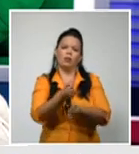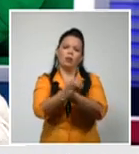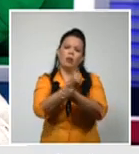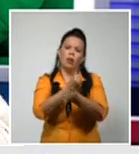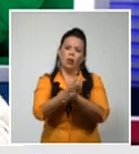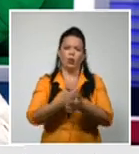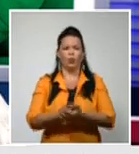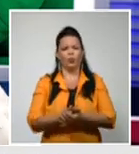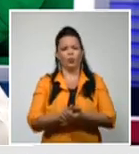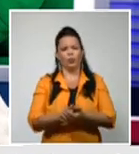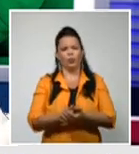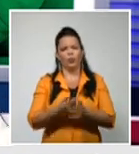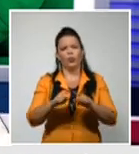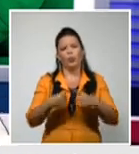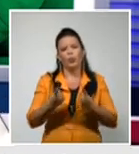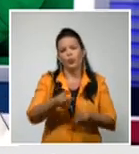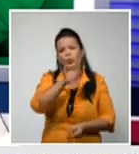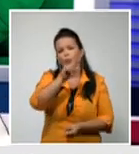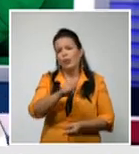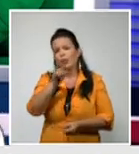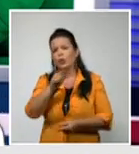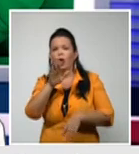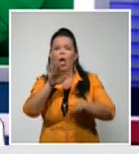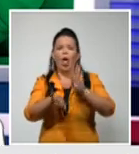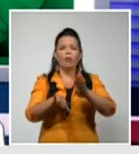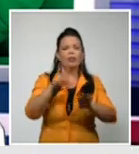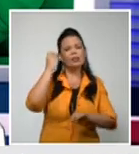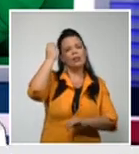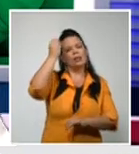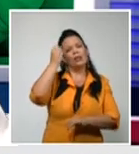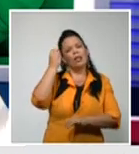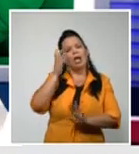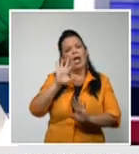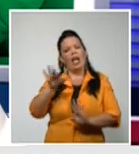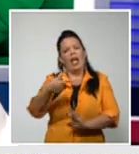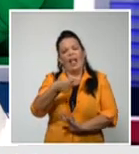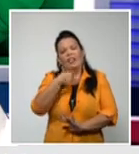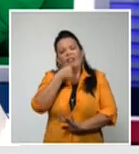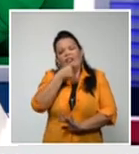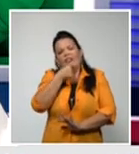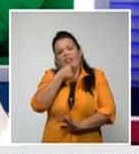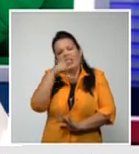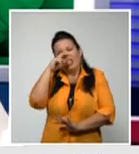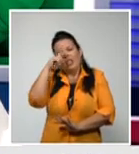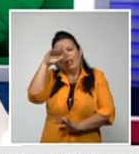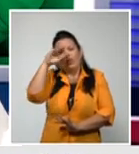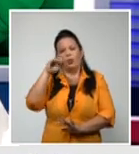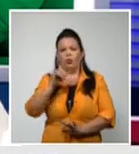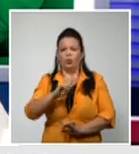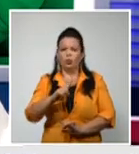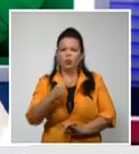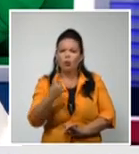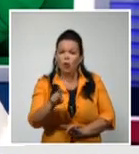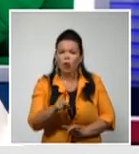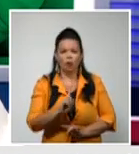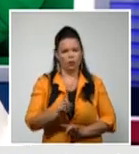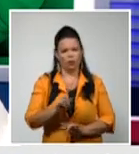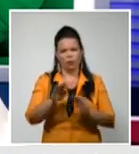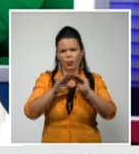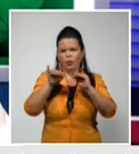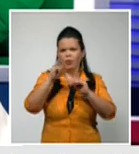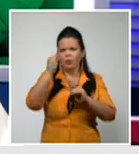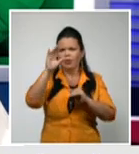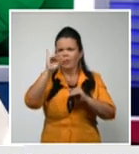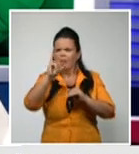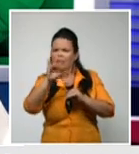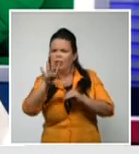veces no de una edad tan elevada, pero sí con determinadas comorbilidades que además las mencionamos. Y